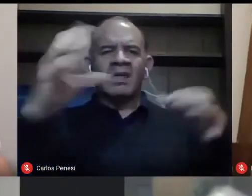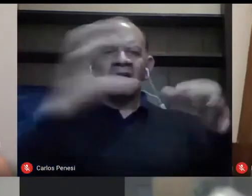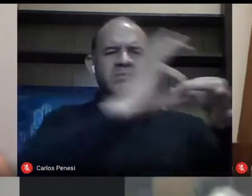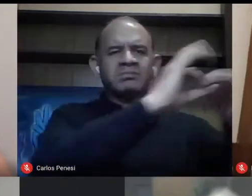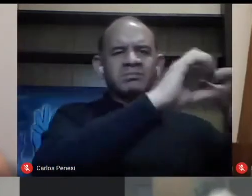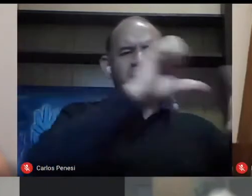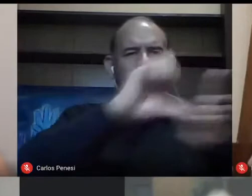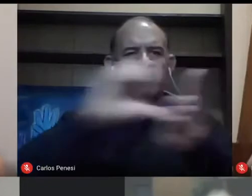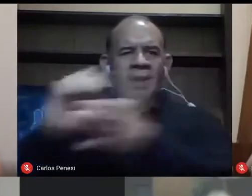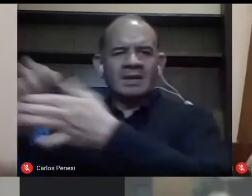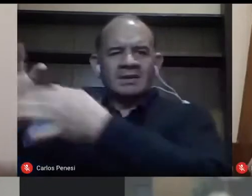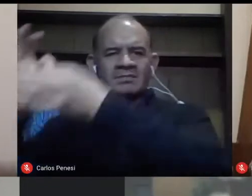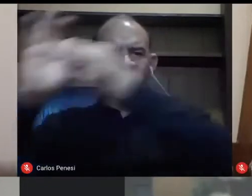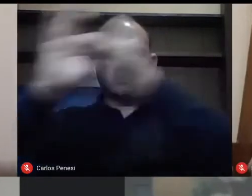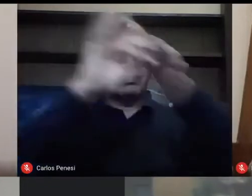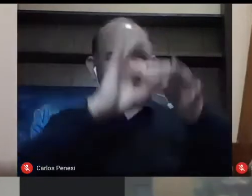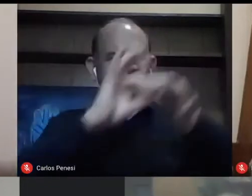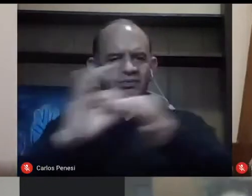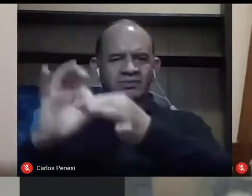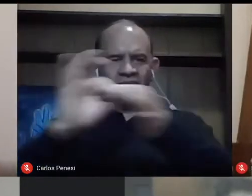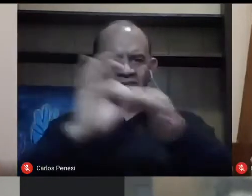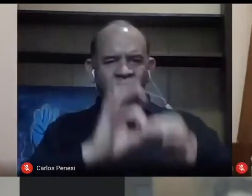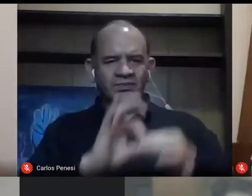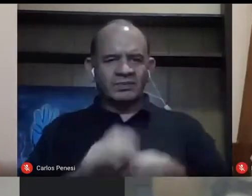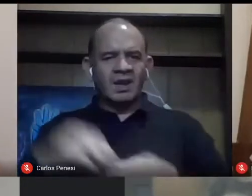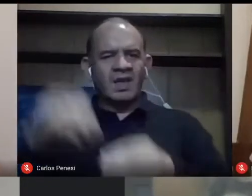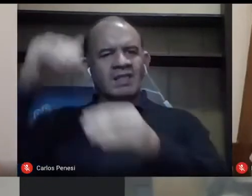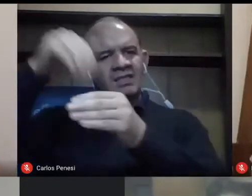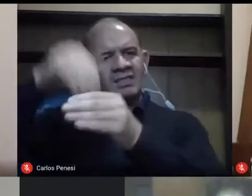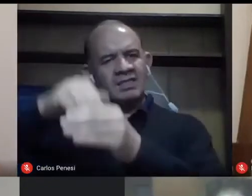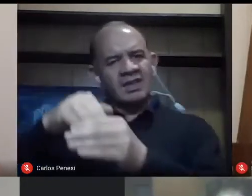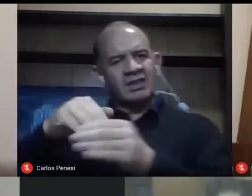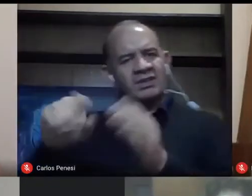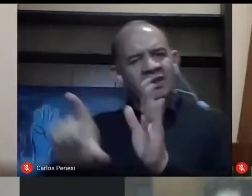de modificar su legislación para que se pueda aplicar.